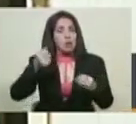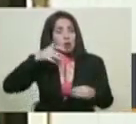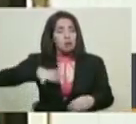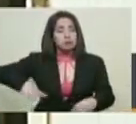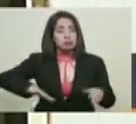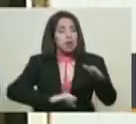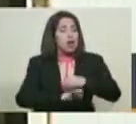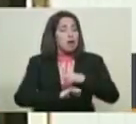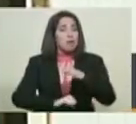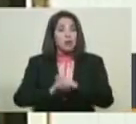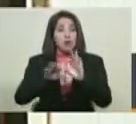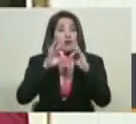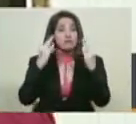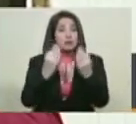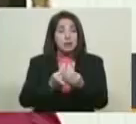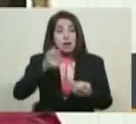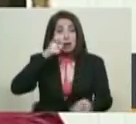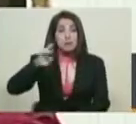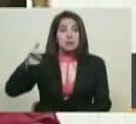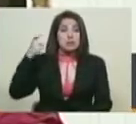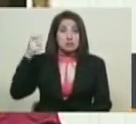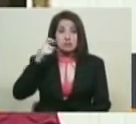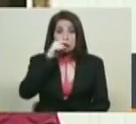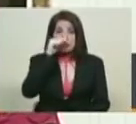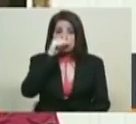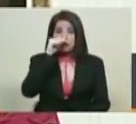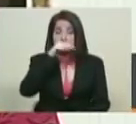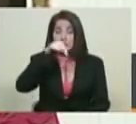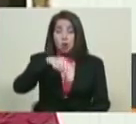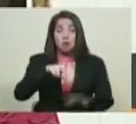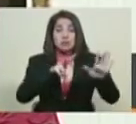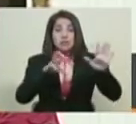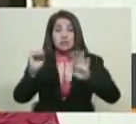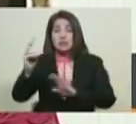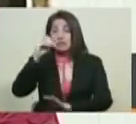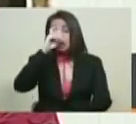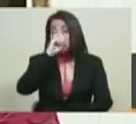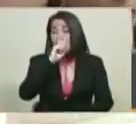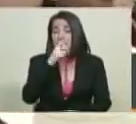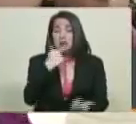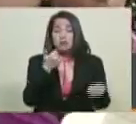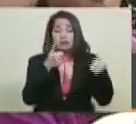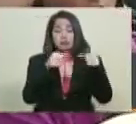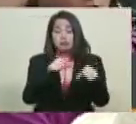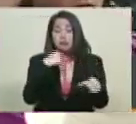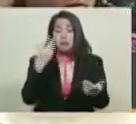campesina, hoy que se cumplen 70 años del drama, la tragedia,